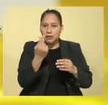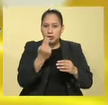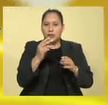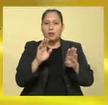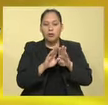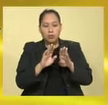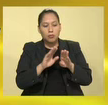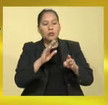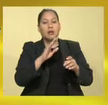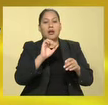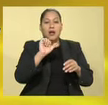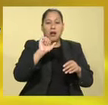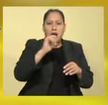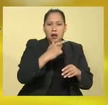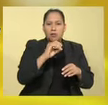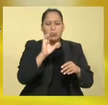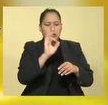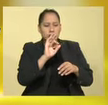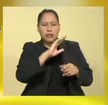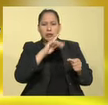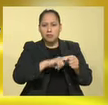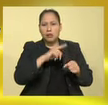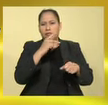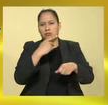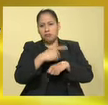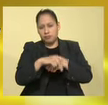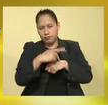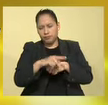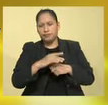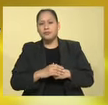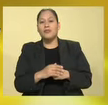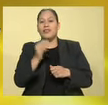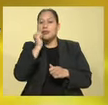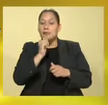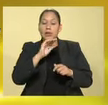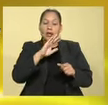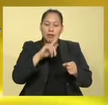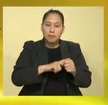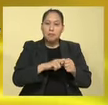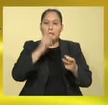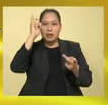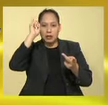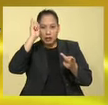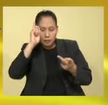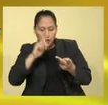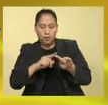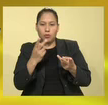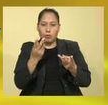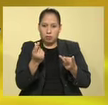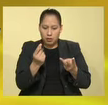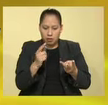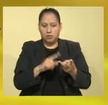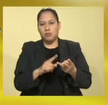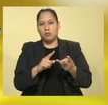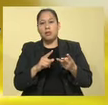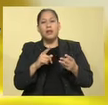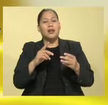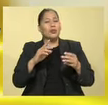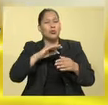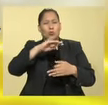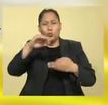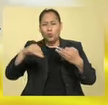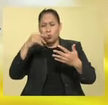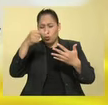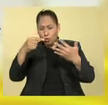causar daño a un animal siempre tenemos que procurarles a los animales perros caballos o sea están estamos hablando de todos los